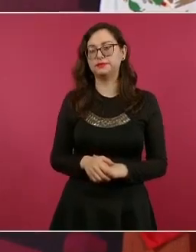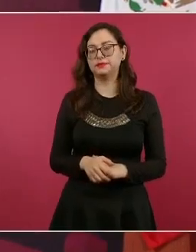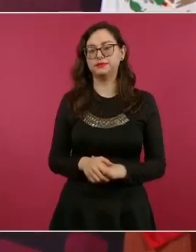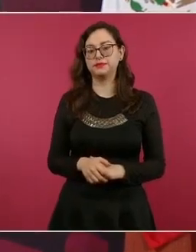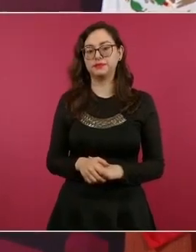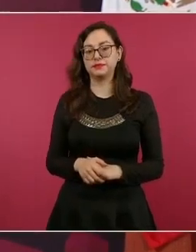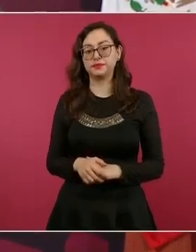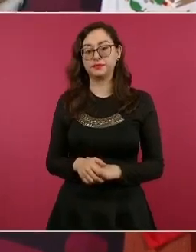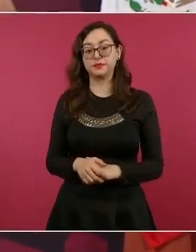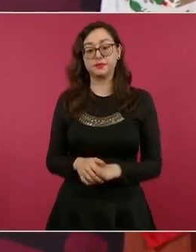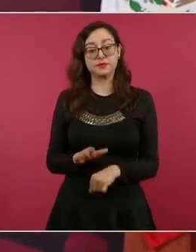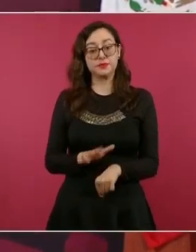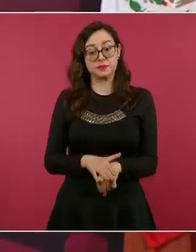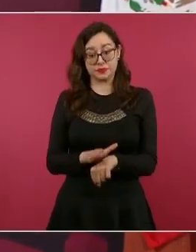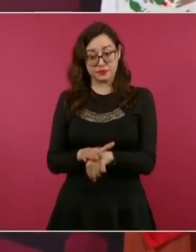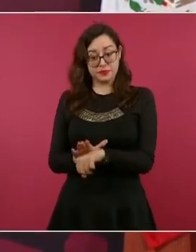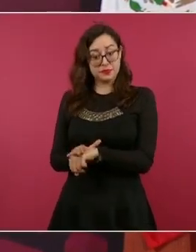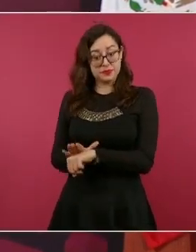Hay